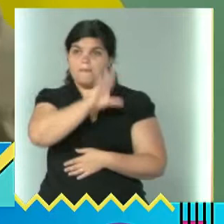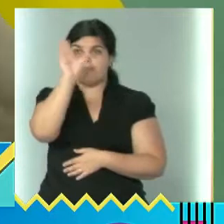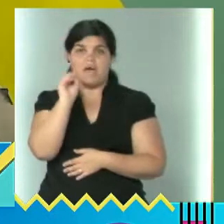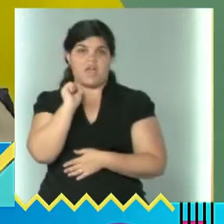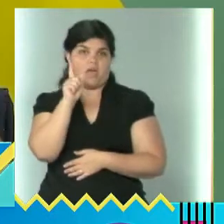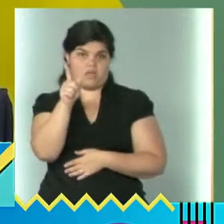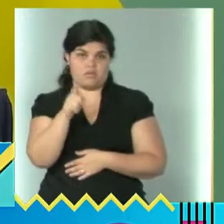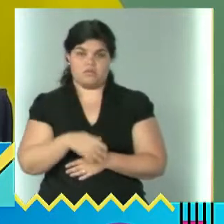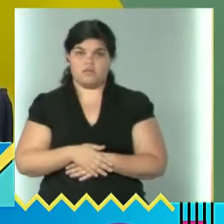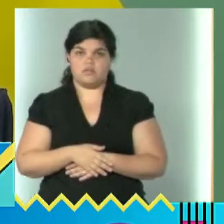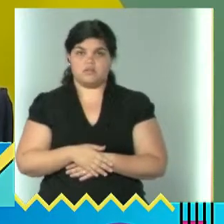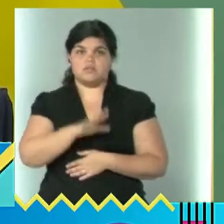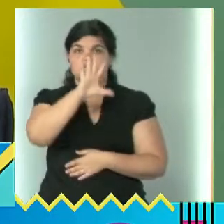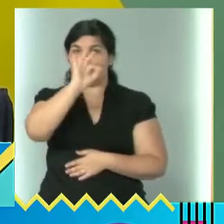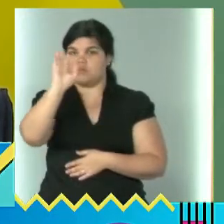recibía